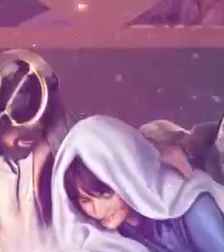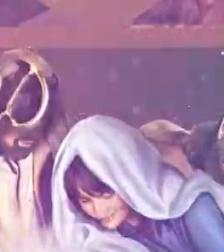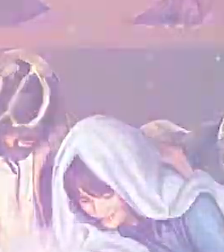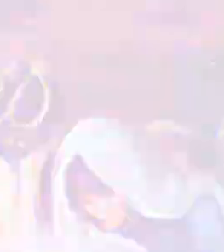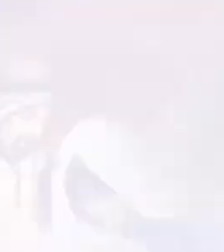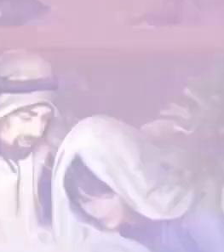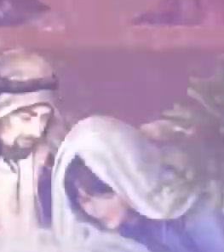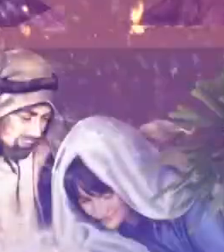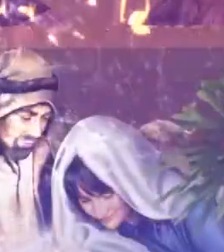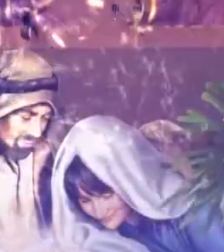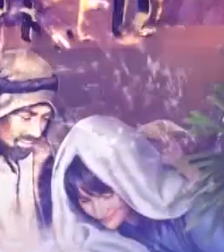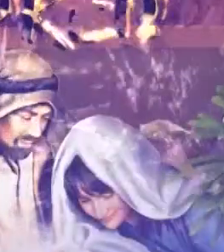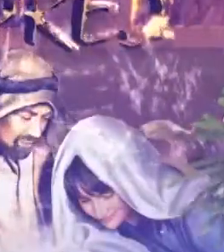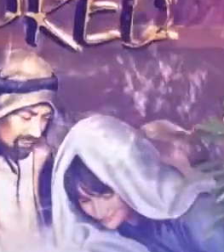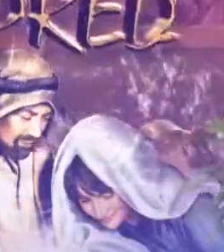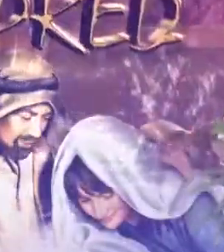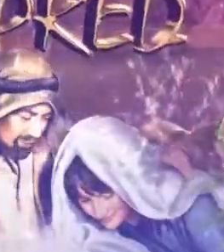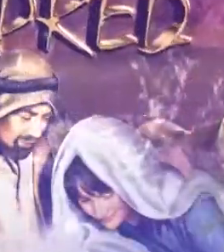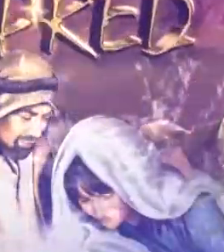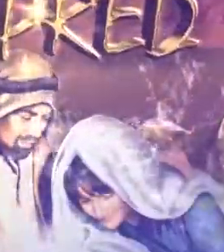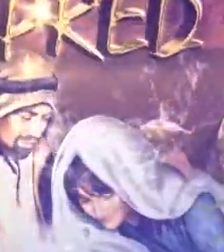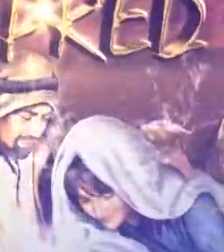su luz,